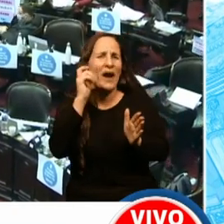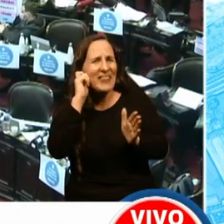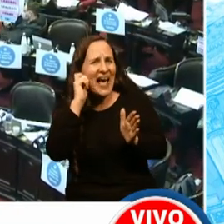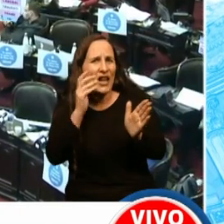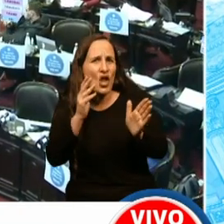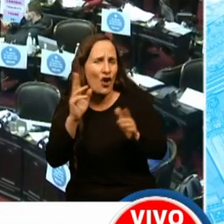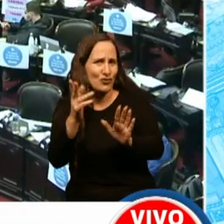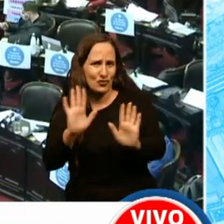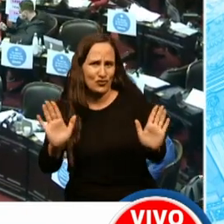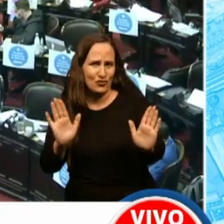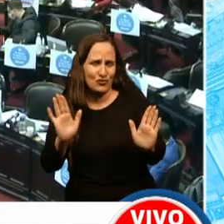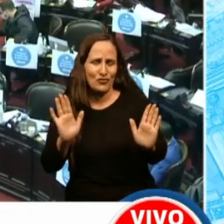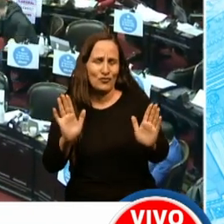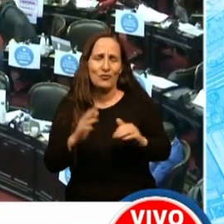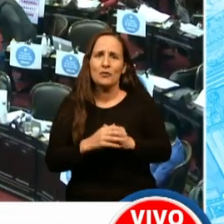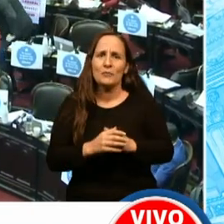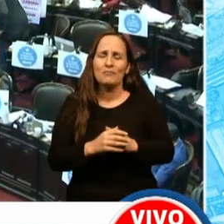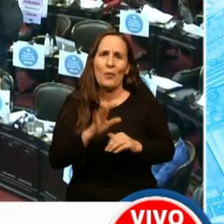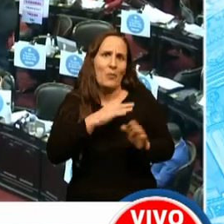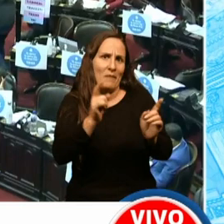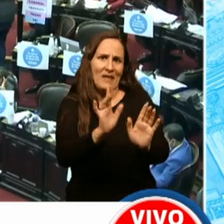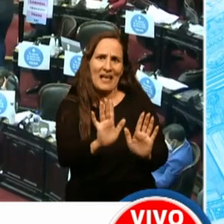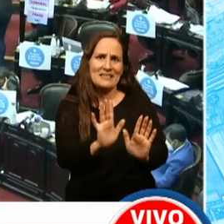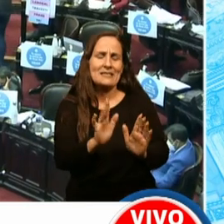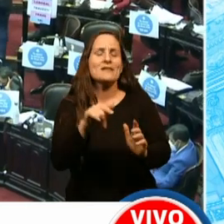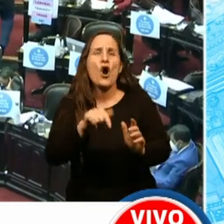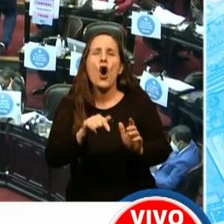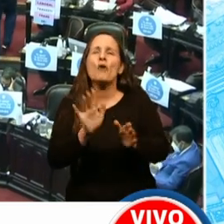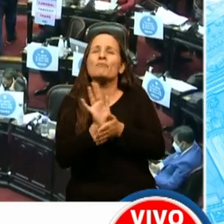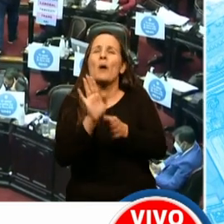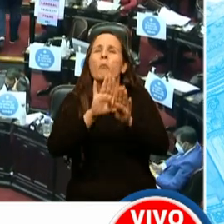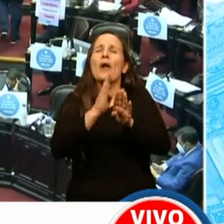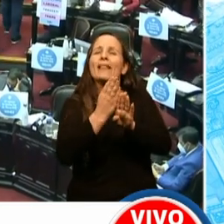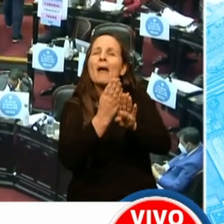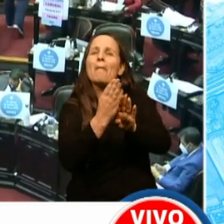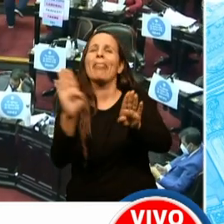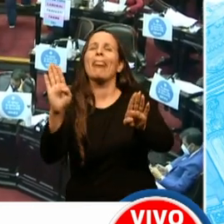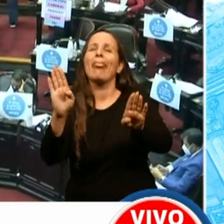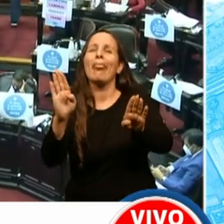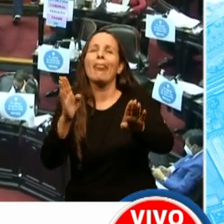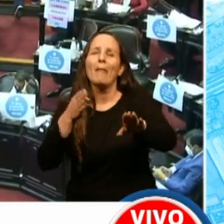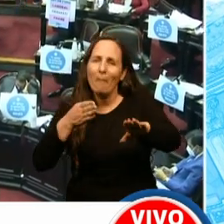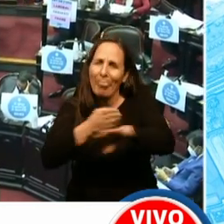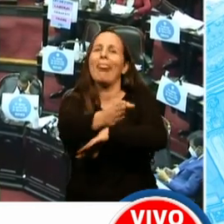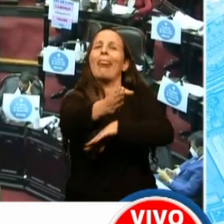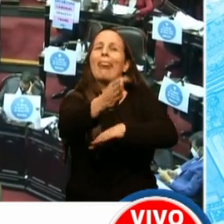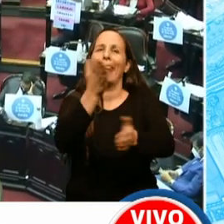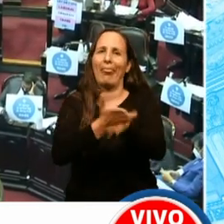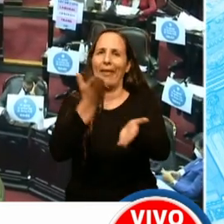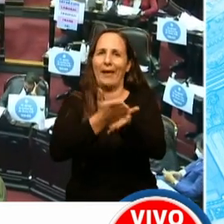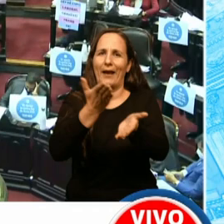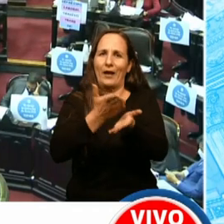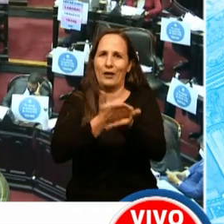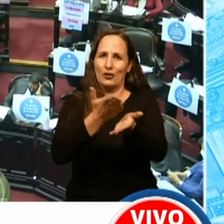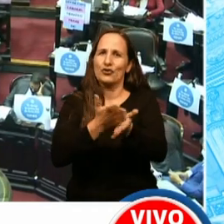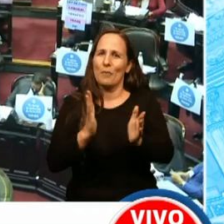hoy abriendo la puerta para ese camino que los lleve a la plenitud de los derechos al ejercicio pleno